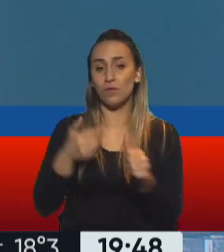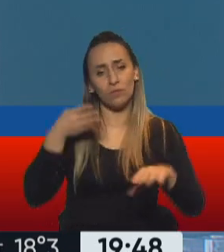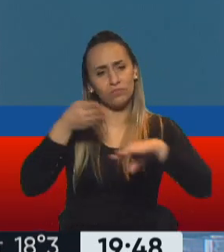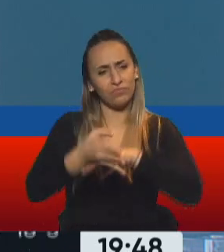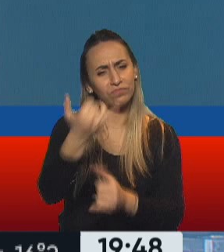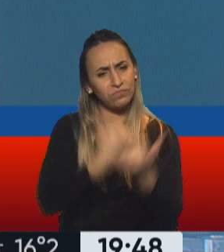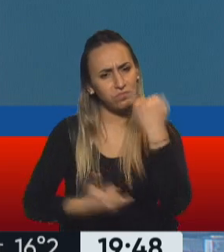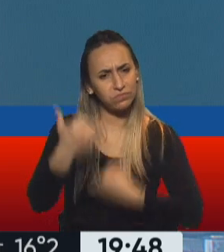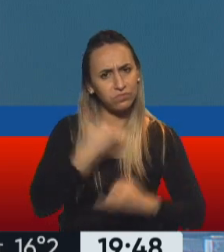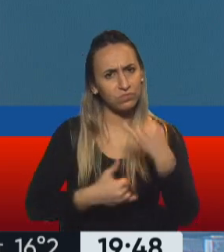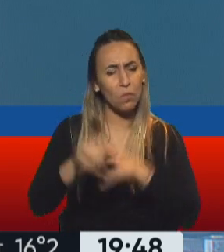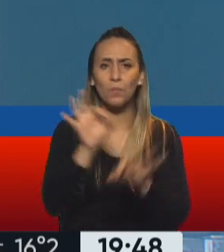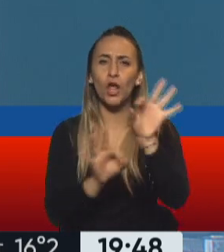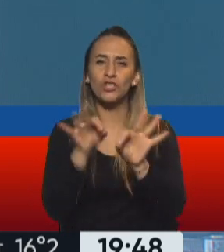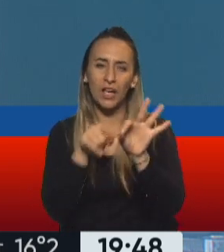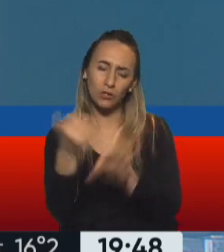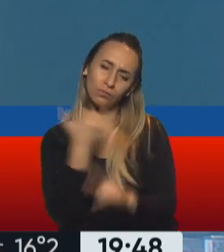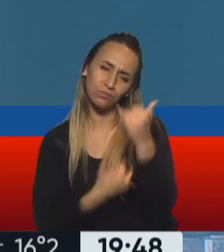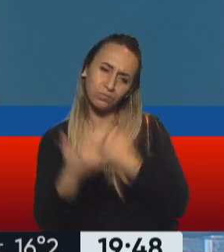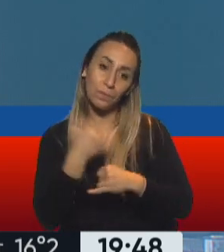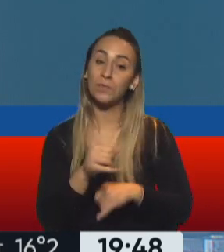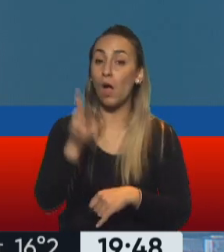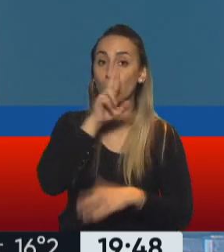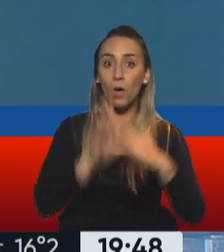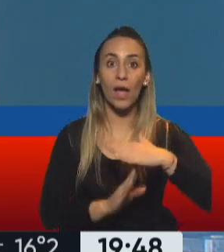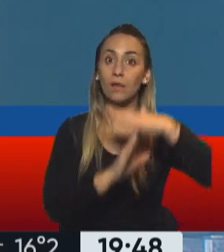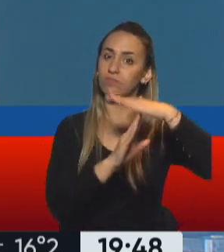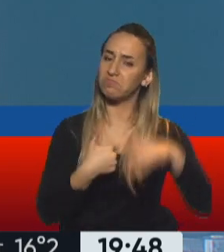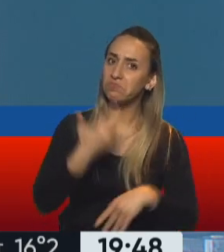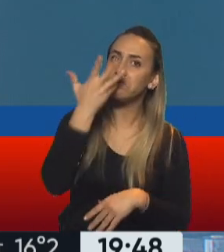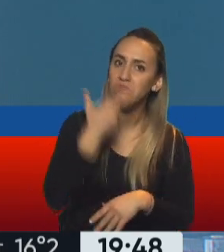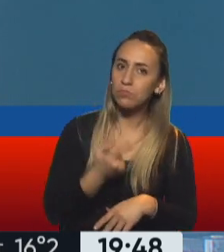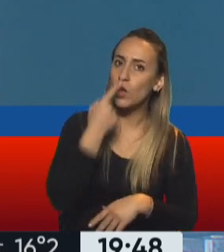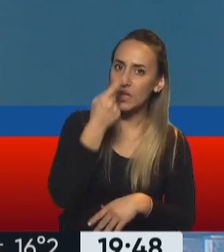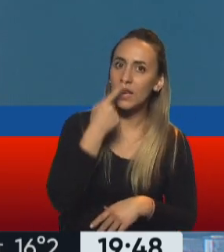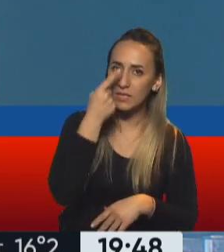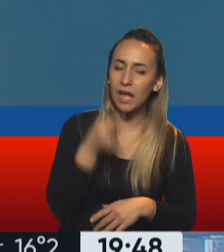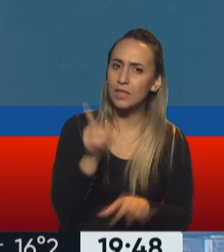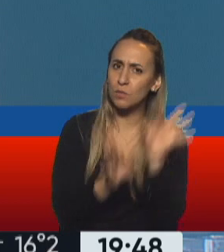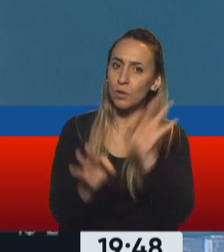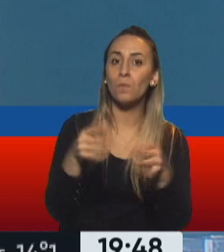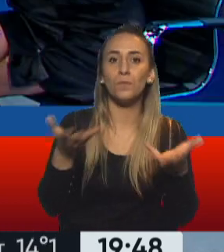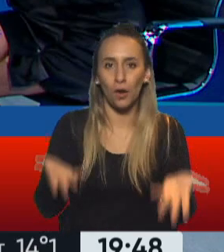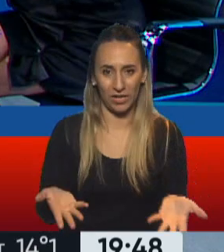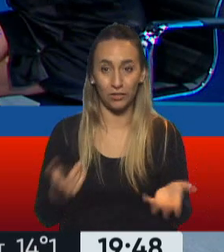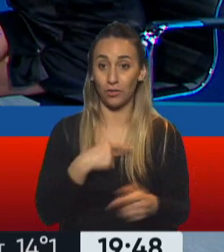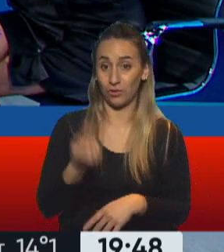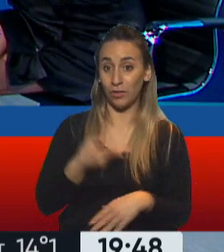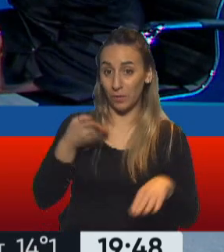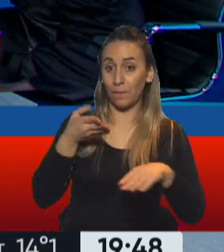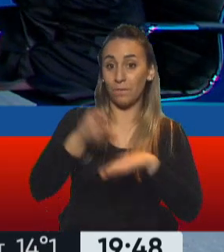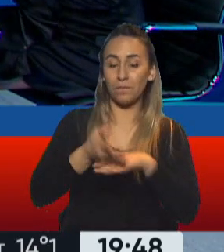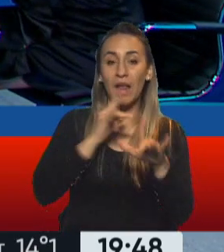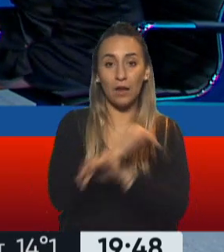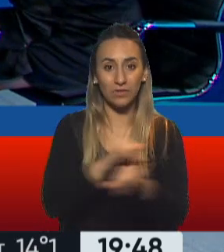proyecto de inversión es una pyme liderada por una mujer nos gustó mucho el proyecto y por eso fuimos a anunciar lo que te quiero contar ahora